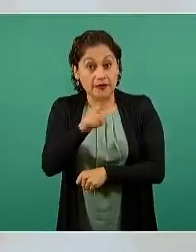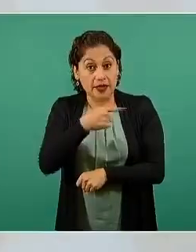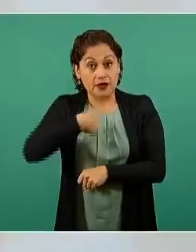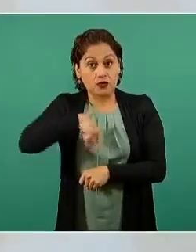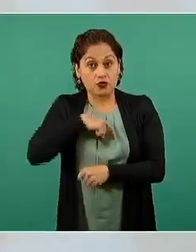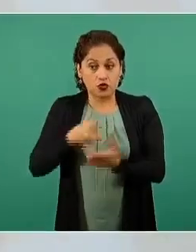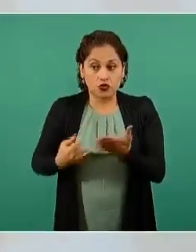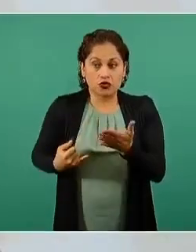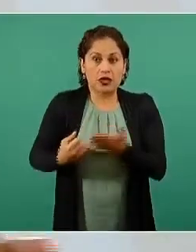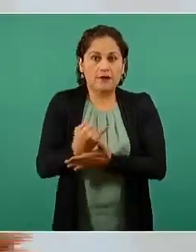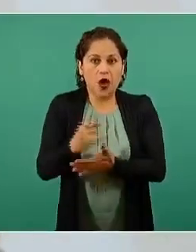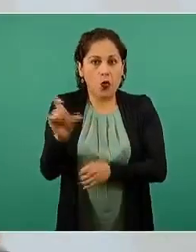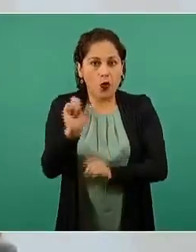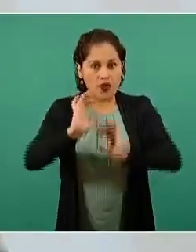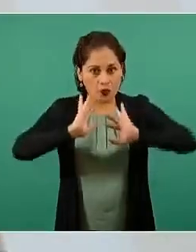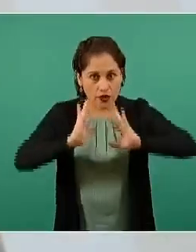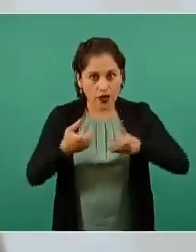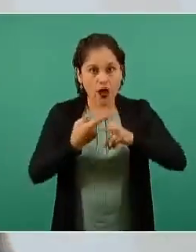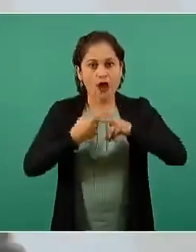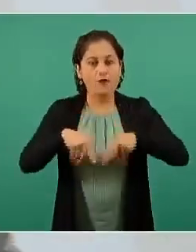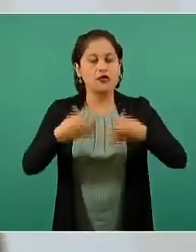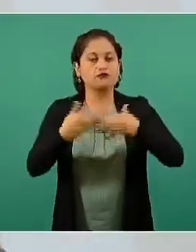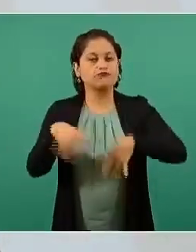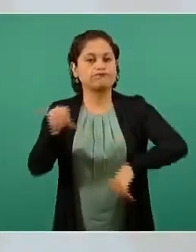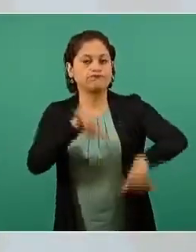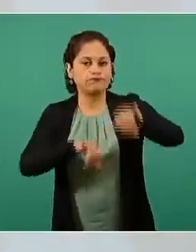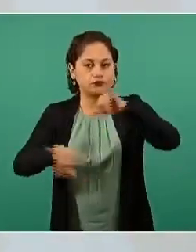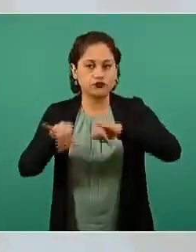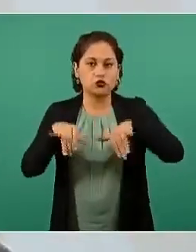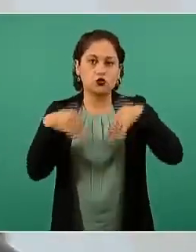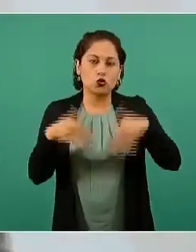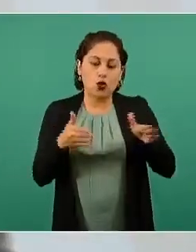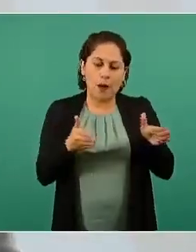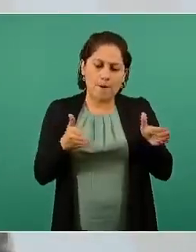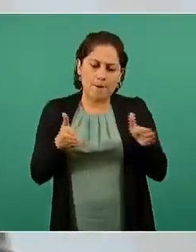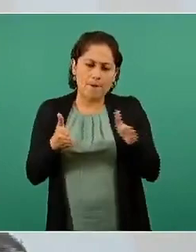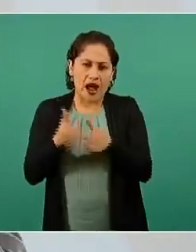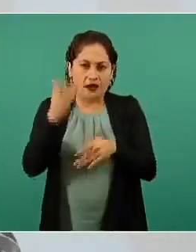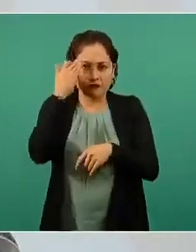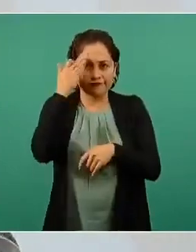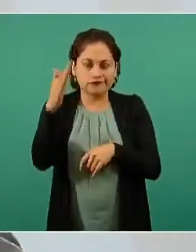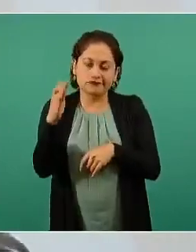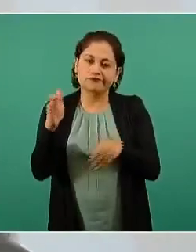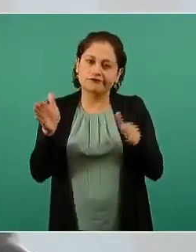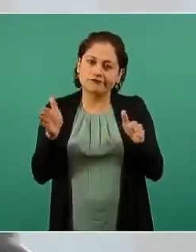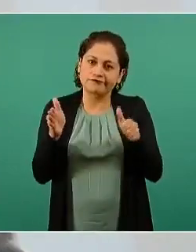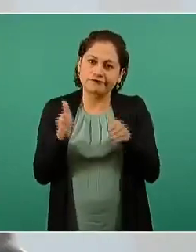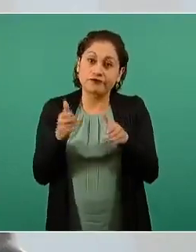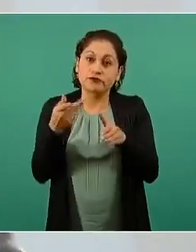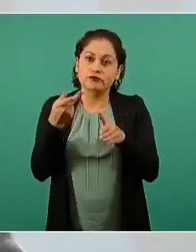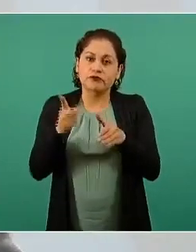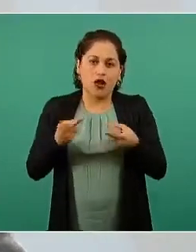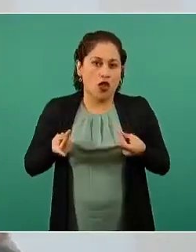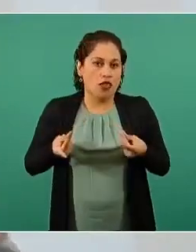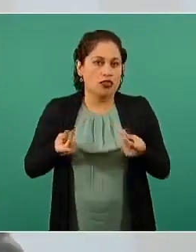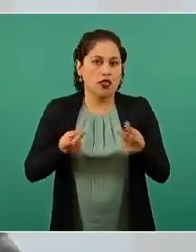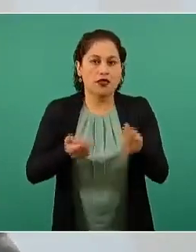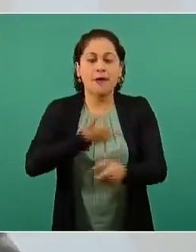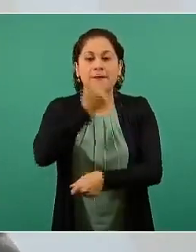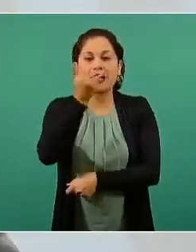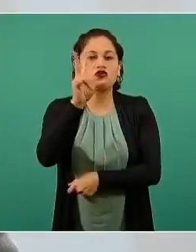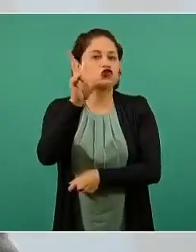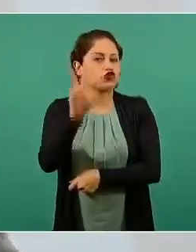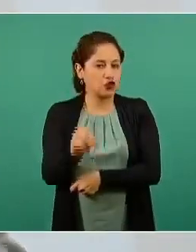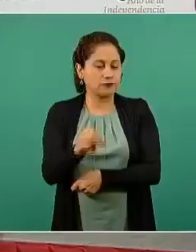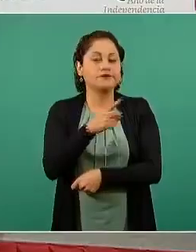el inicio de la producción para acortar lo más posible los tiempos sin saltar los pasos en relación a estas dos